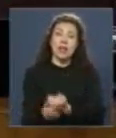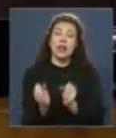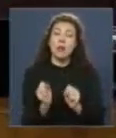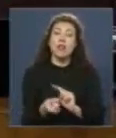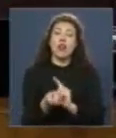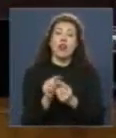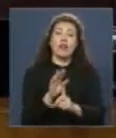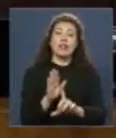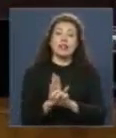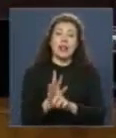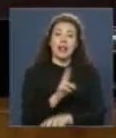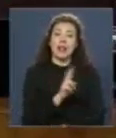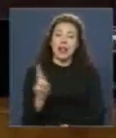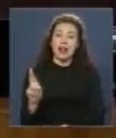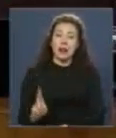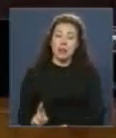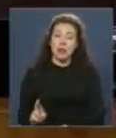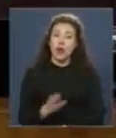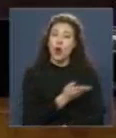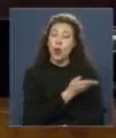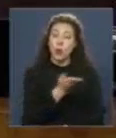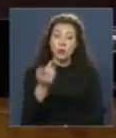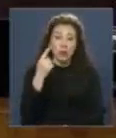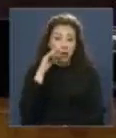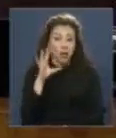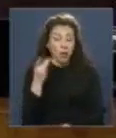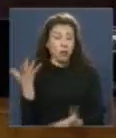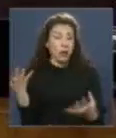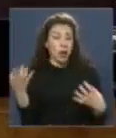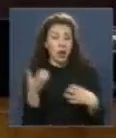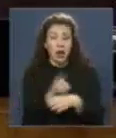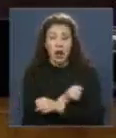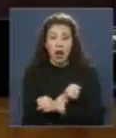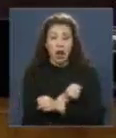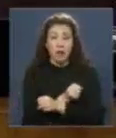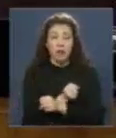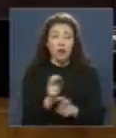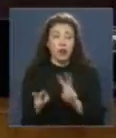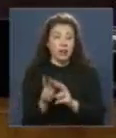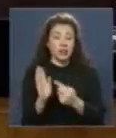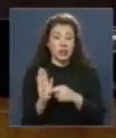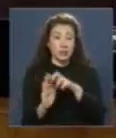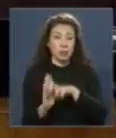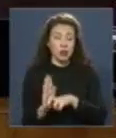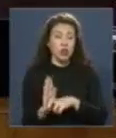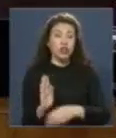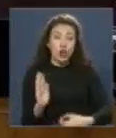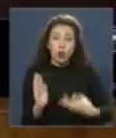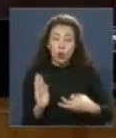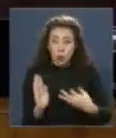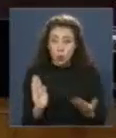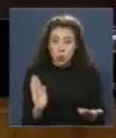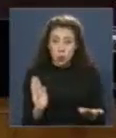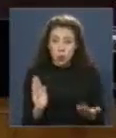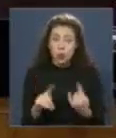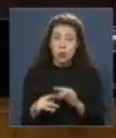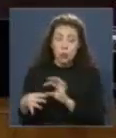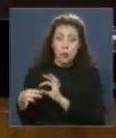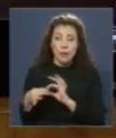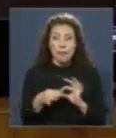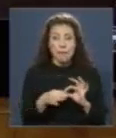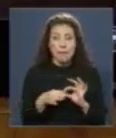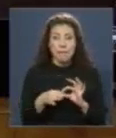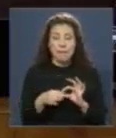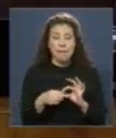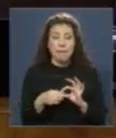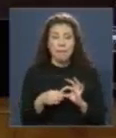la República. Ustedes se han dado cuenta de la rapidez con lo que se ha hecho este proyecto, que es de justicia. Por lo tanto, en